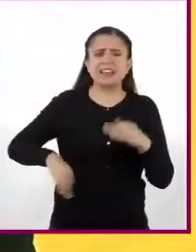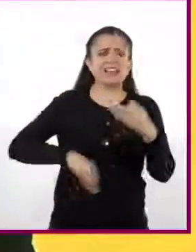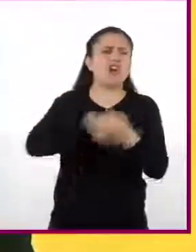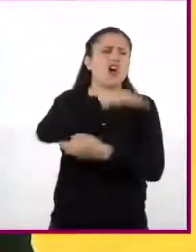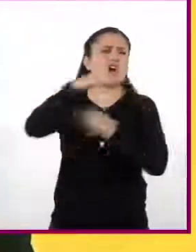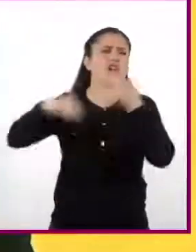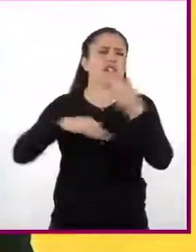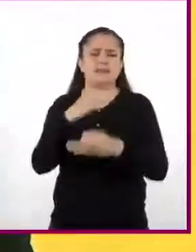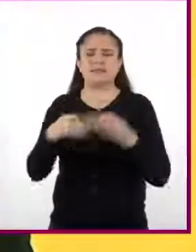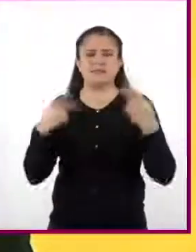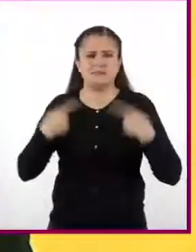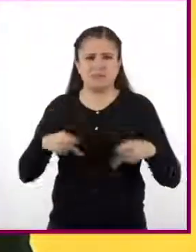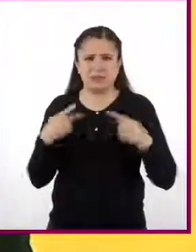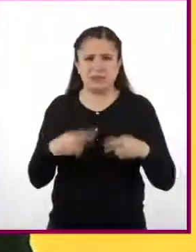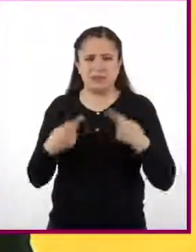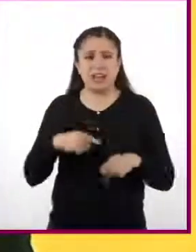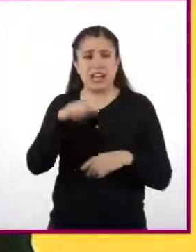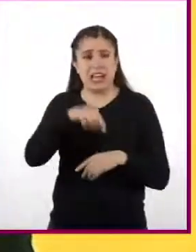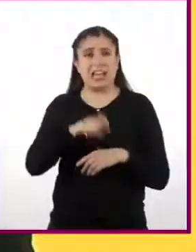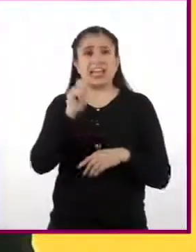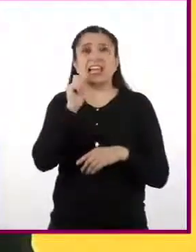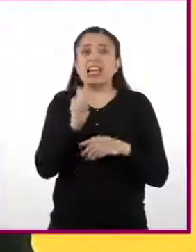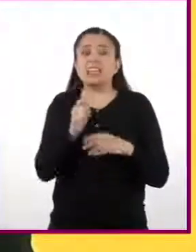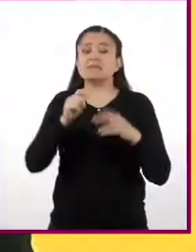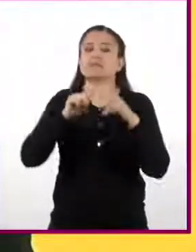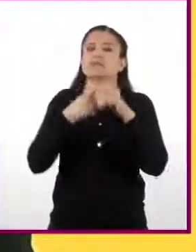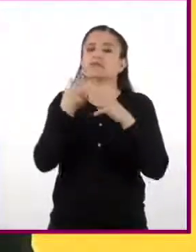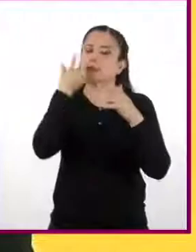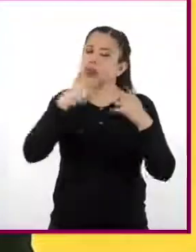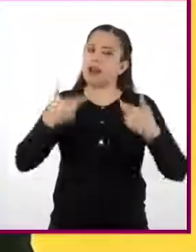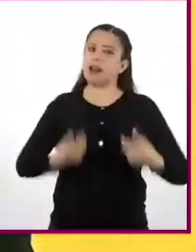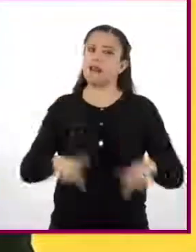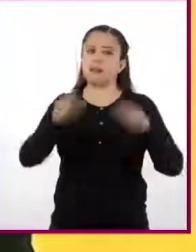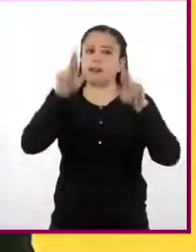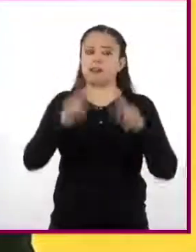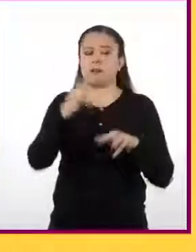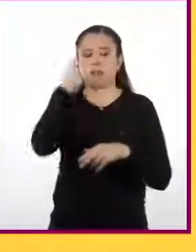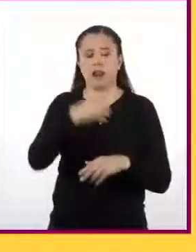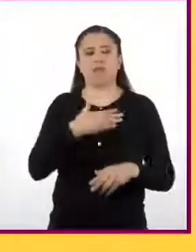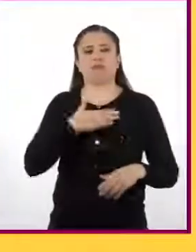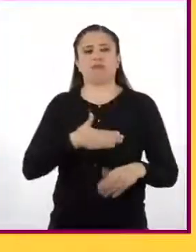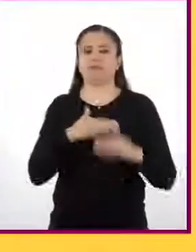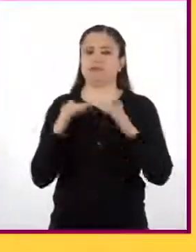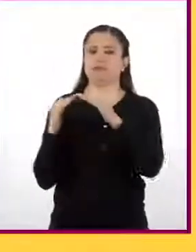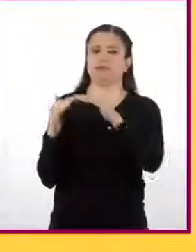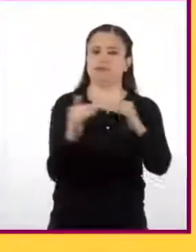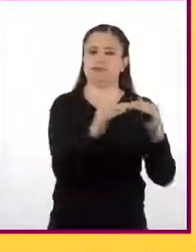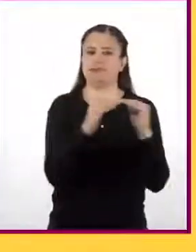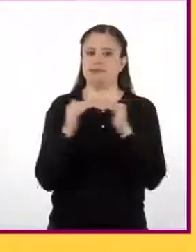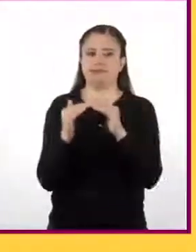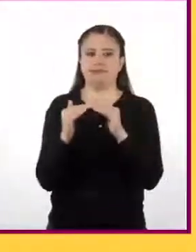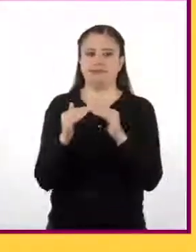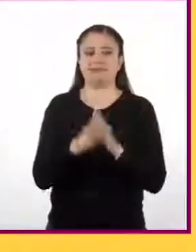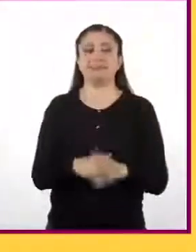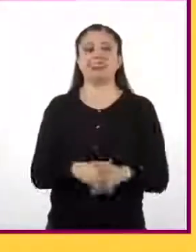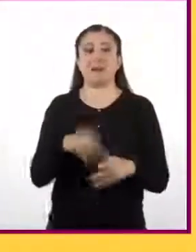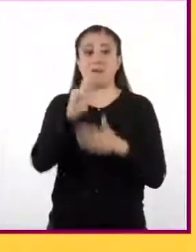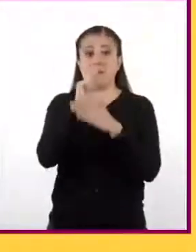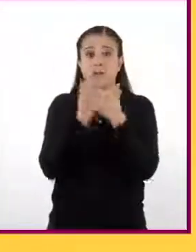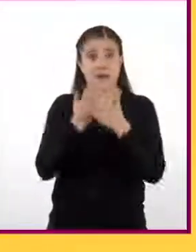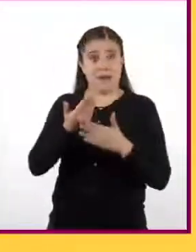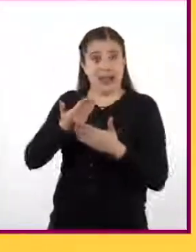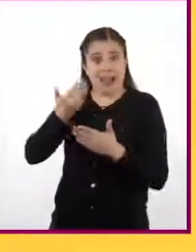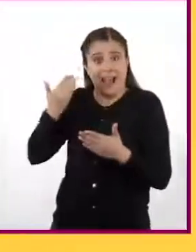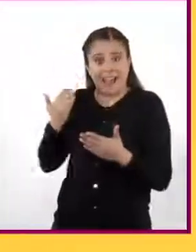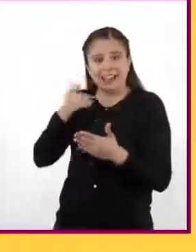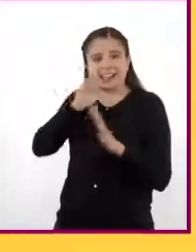todos. Este es el principio de la representatividad en la democracia. En el programa anterior